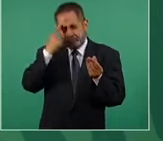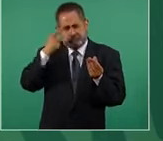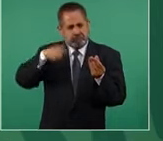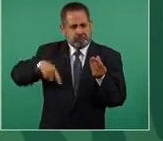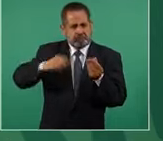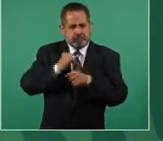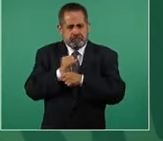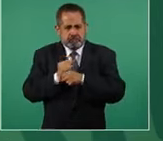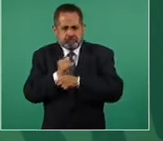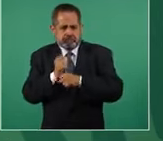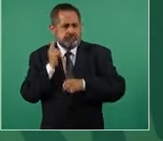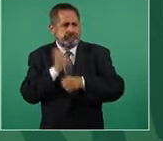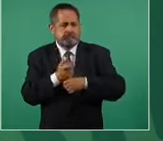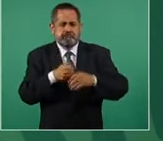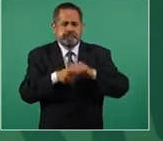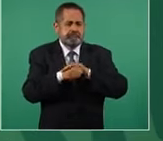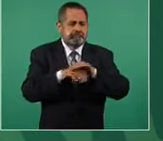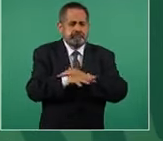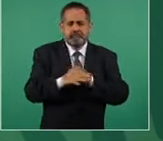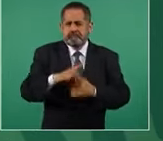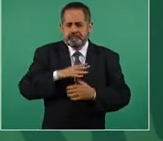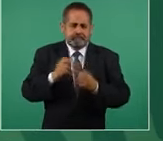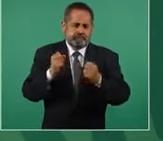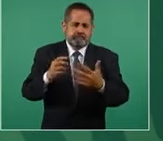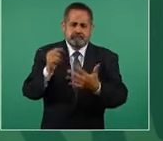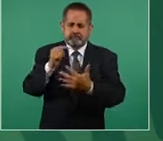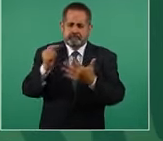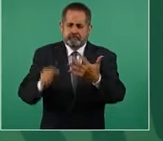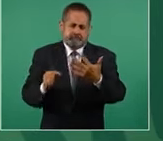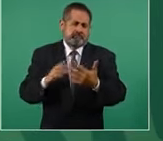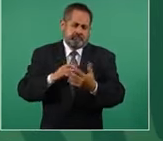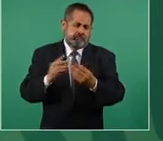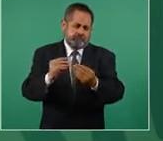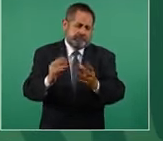que tiene muchos componentes.